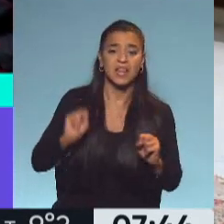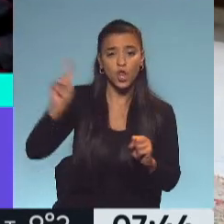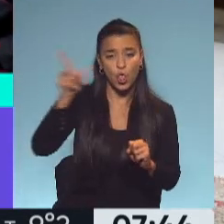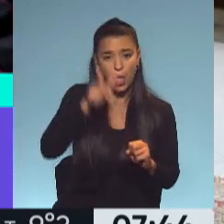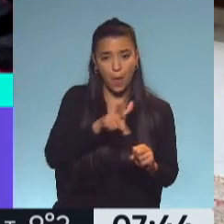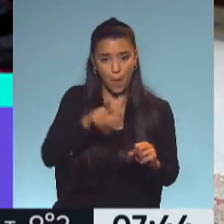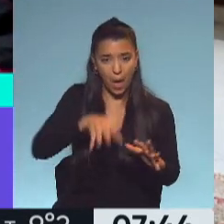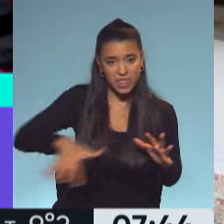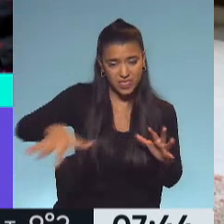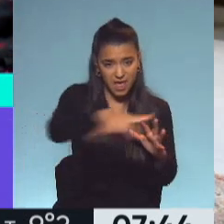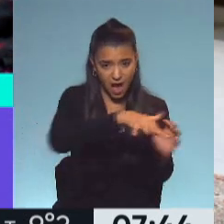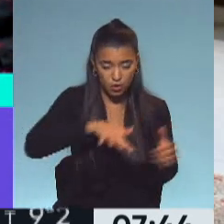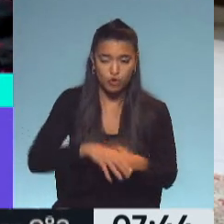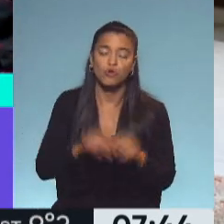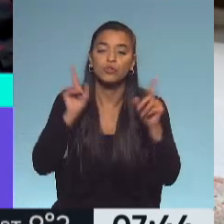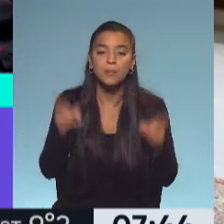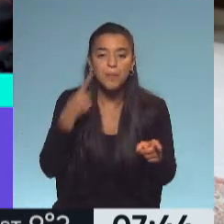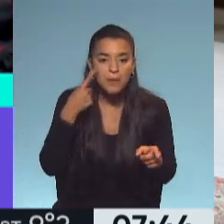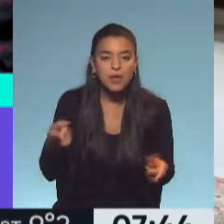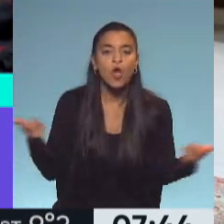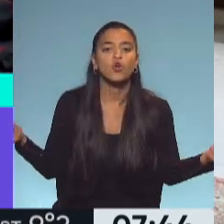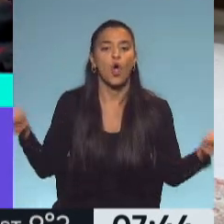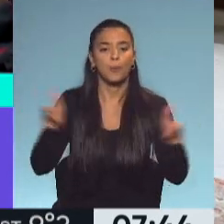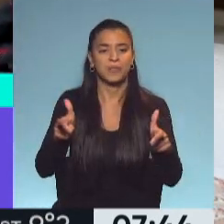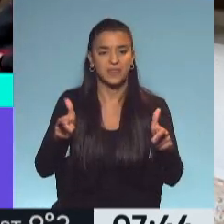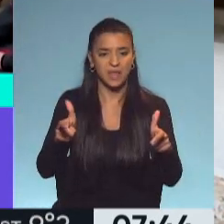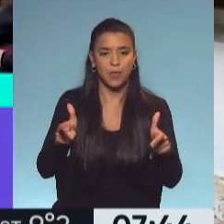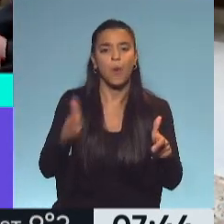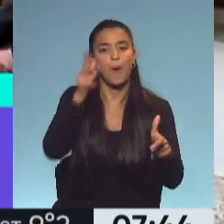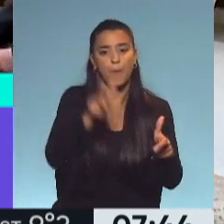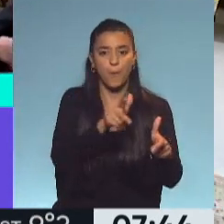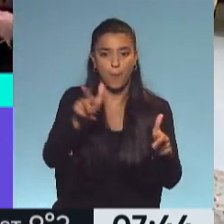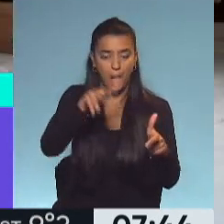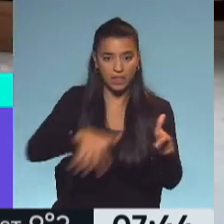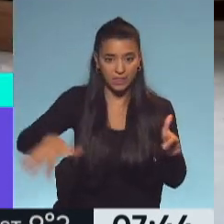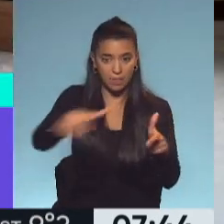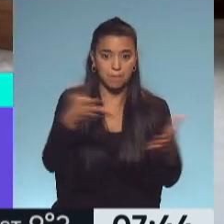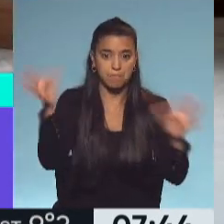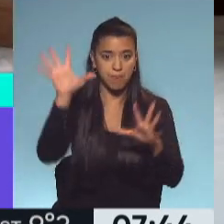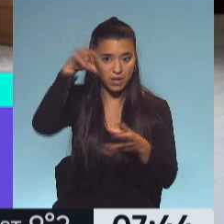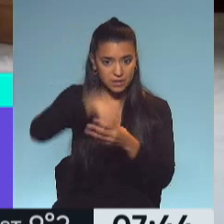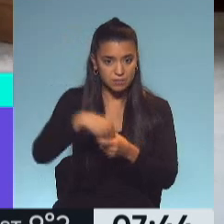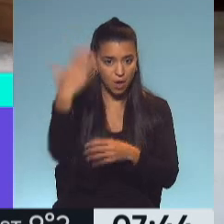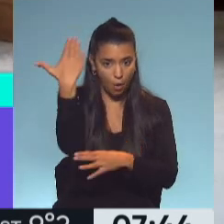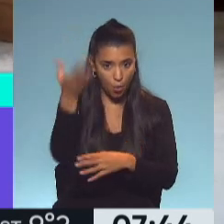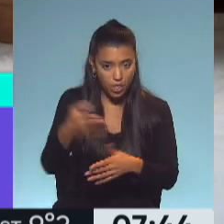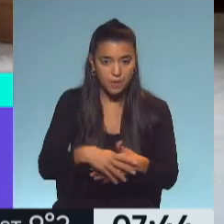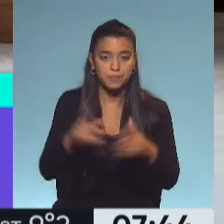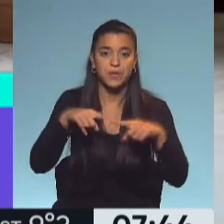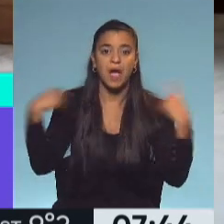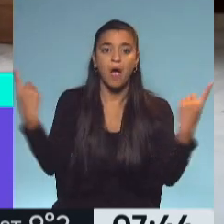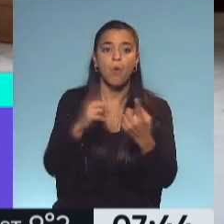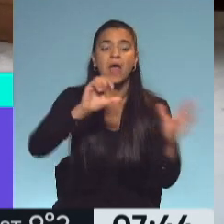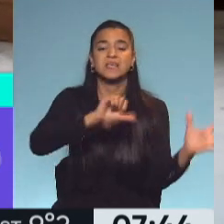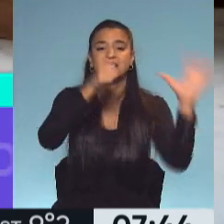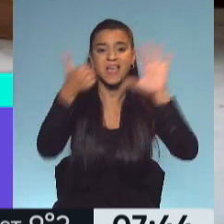Vaticano, y allí vemos aparte de justamente la comitiva del Vaticano que participó de esta audiencia en el aula